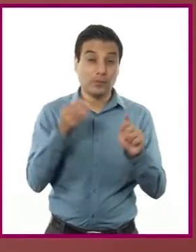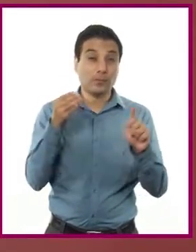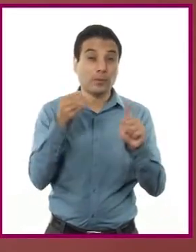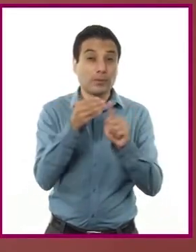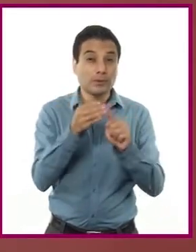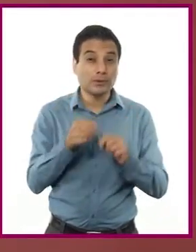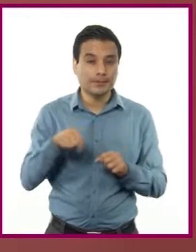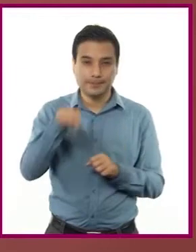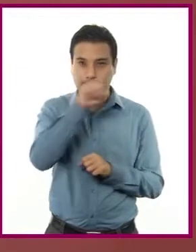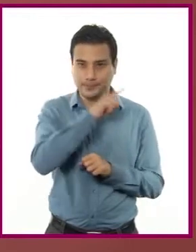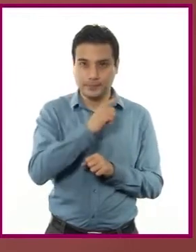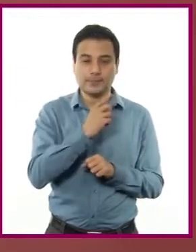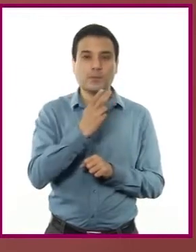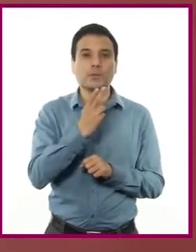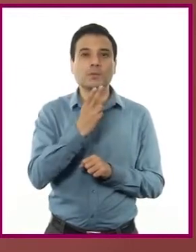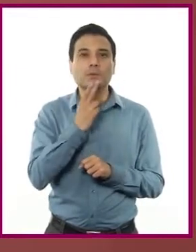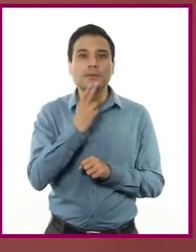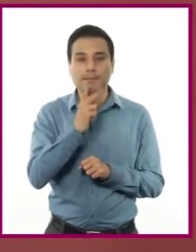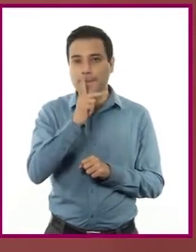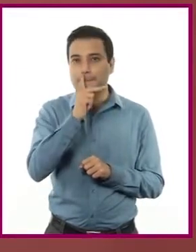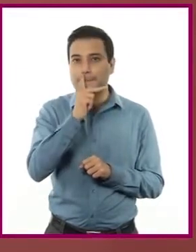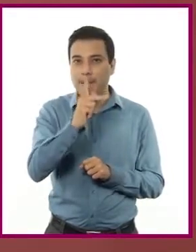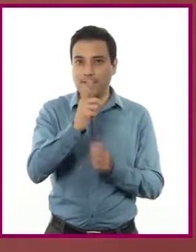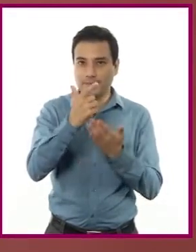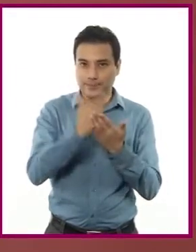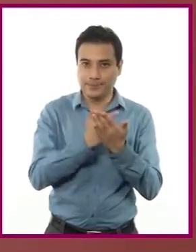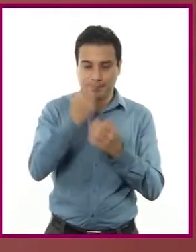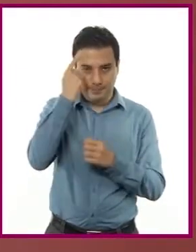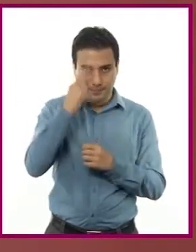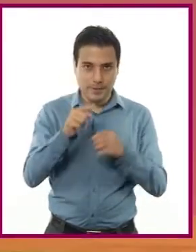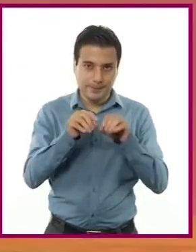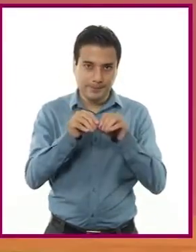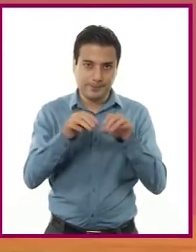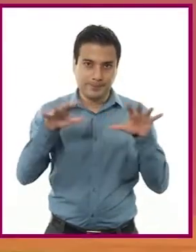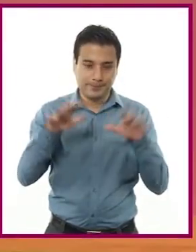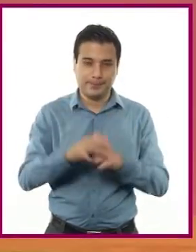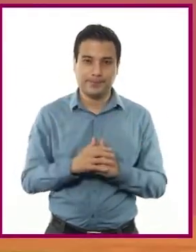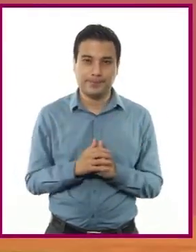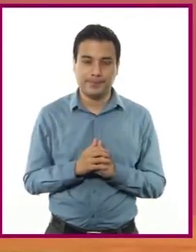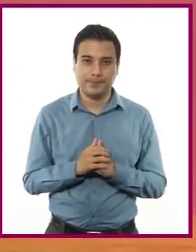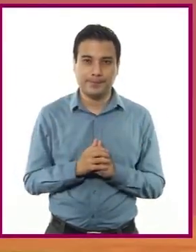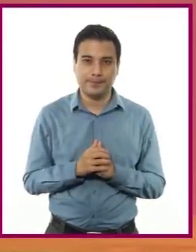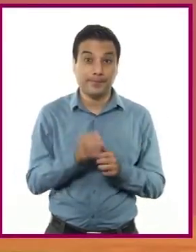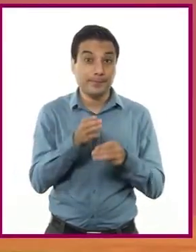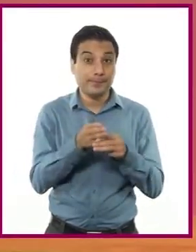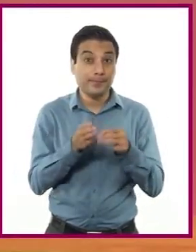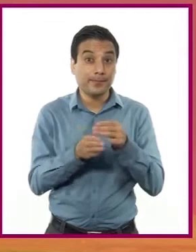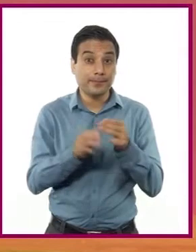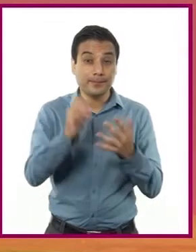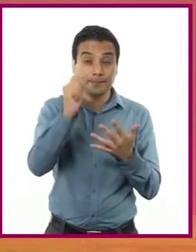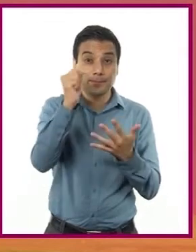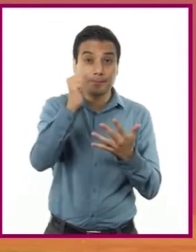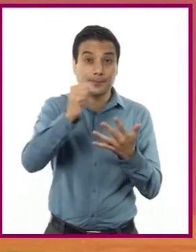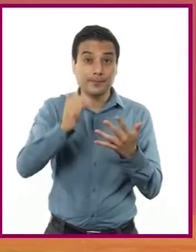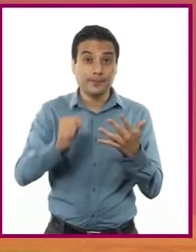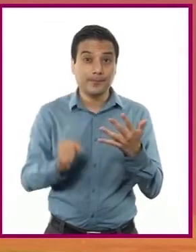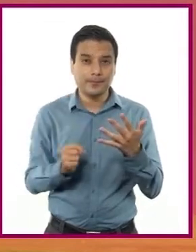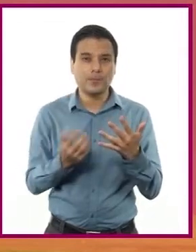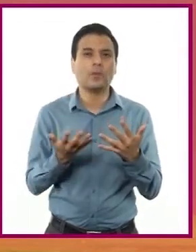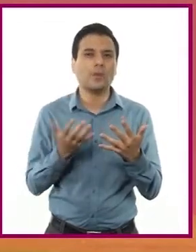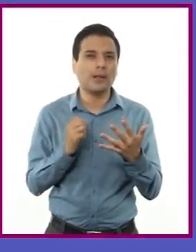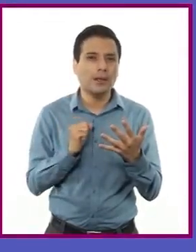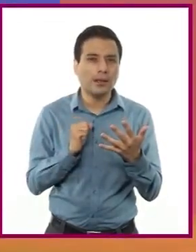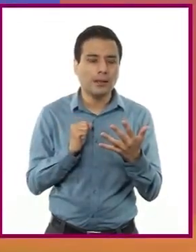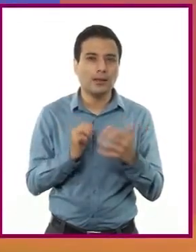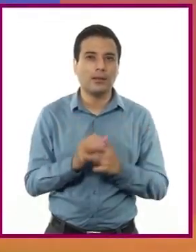de los glosarios en la divulgación del conocimiento. Los materiales que van a necesitar para esta sesión